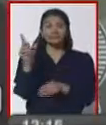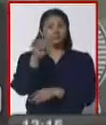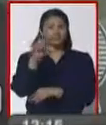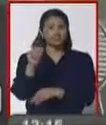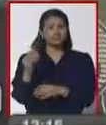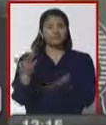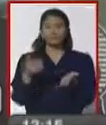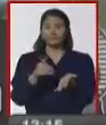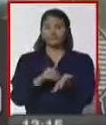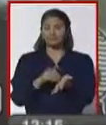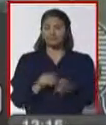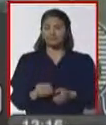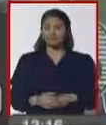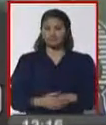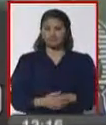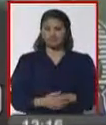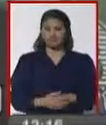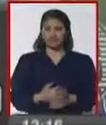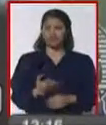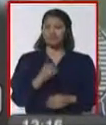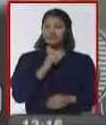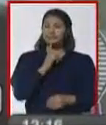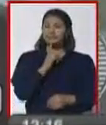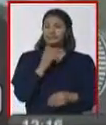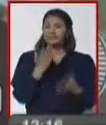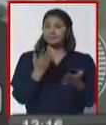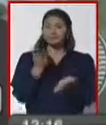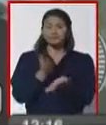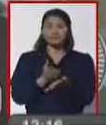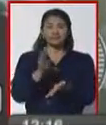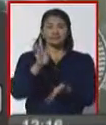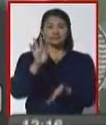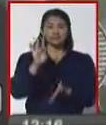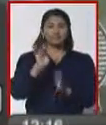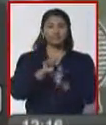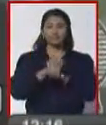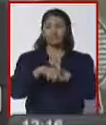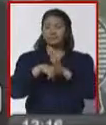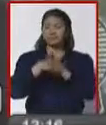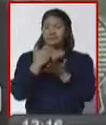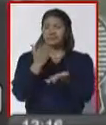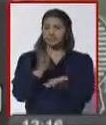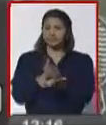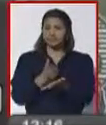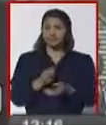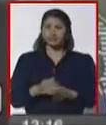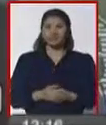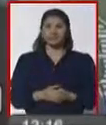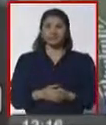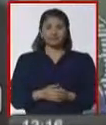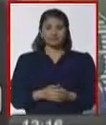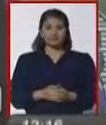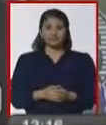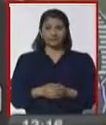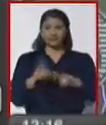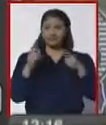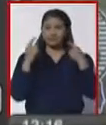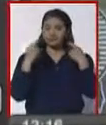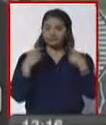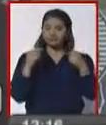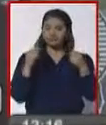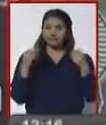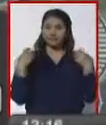Paz y tomar medidas escalonadas, ¿no? Seguramente no, un paro de 48 horas, siempre vamos a tratar